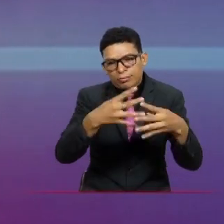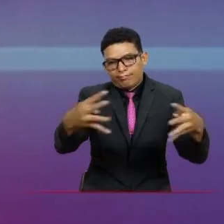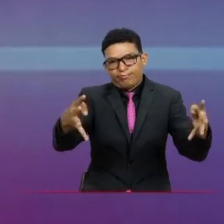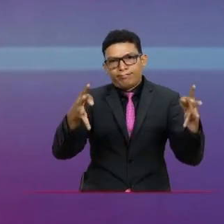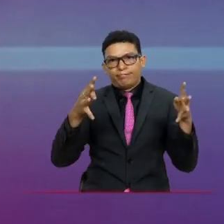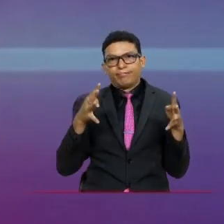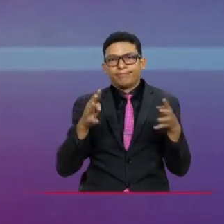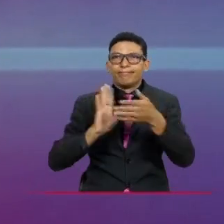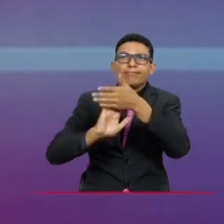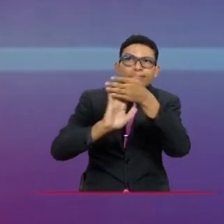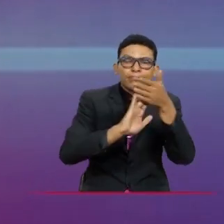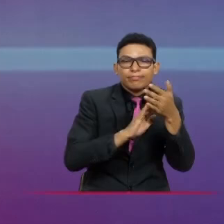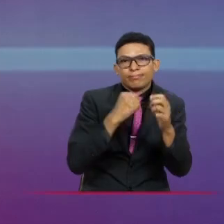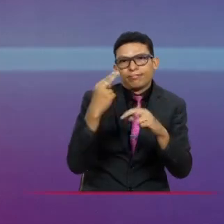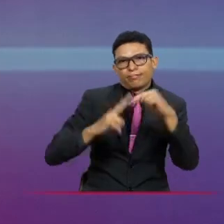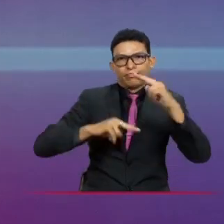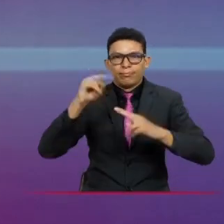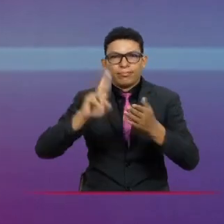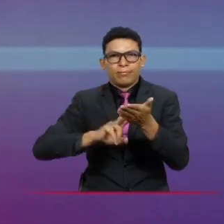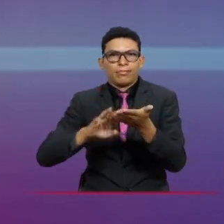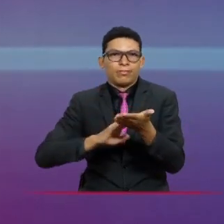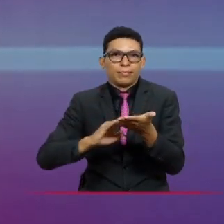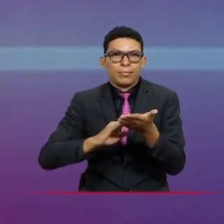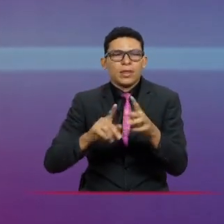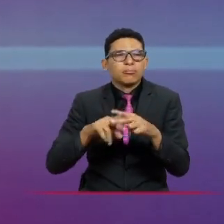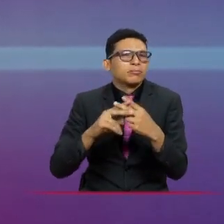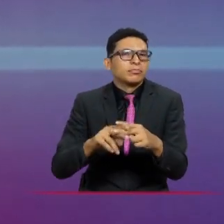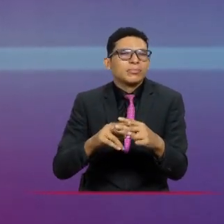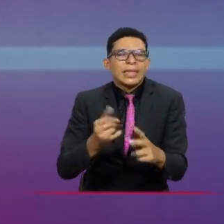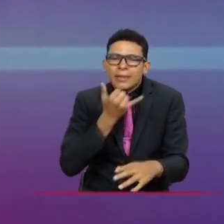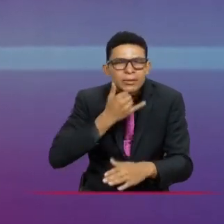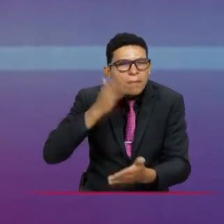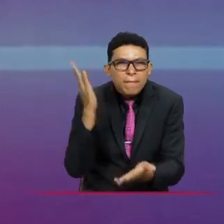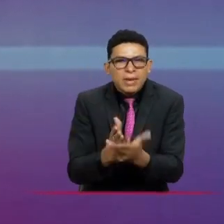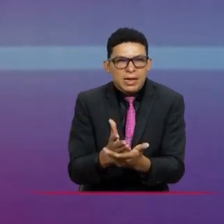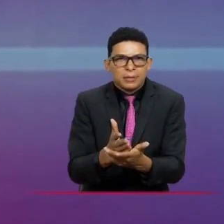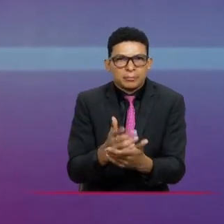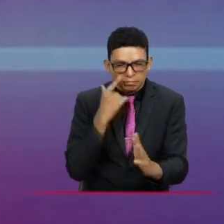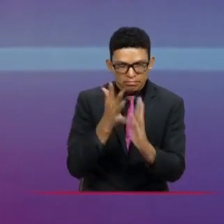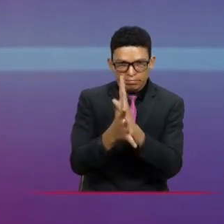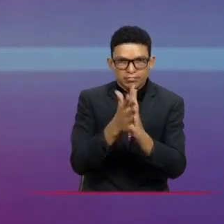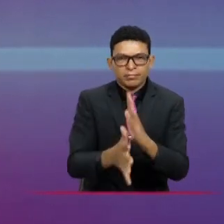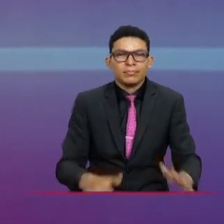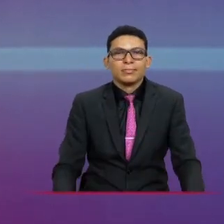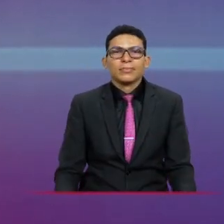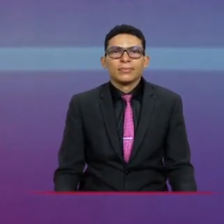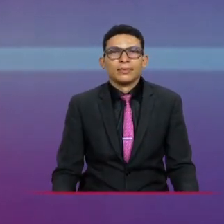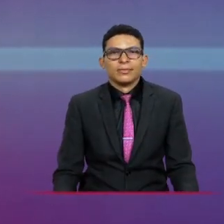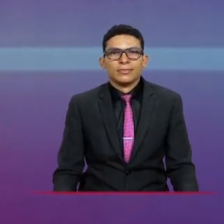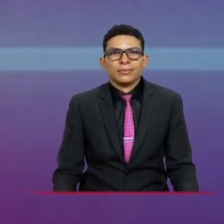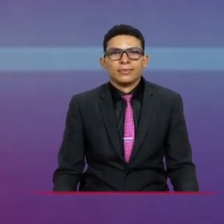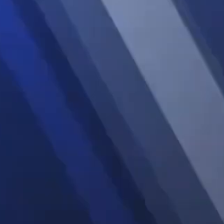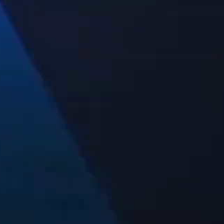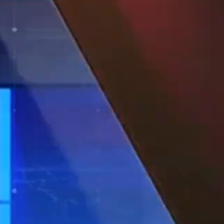mientras se realizan los trabajos de reparación. ¿Qué fue lo que ocurrió exactamente? Juan Pablo nos cuenta.